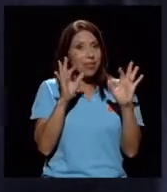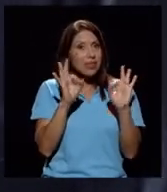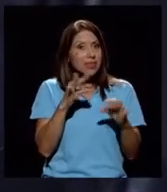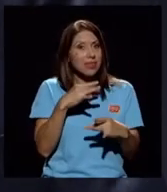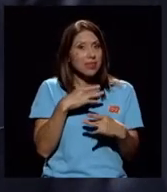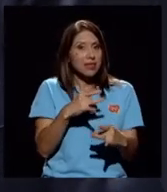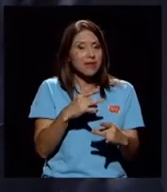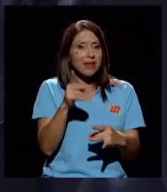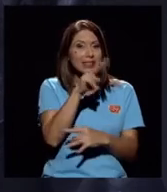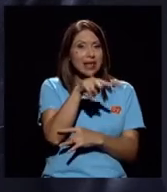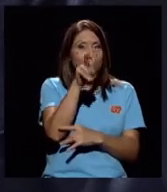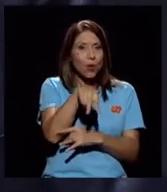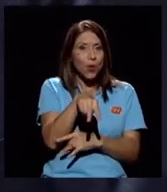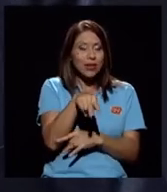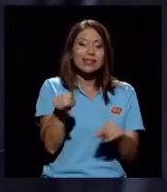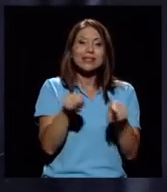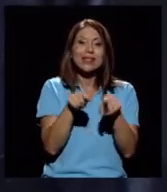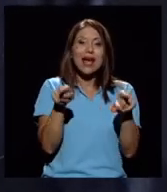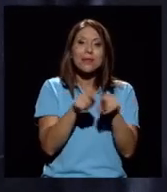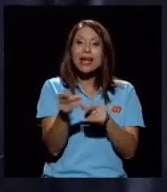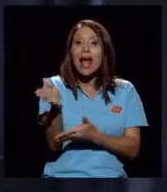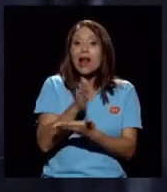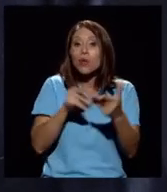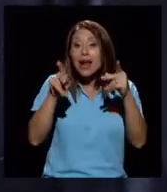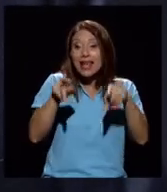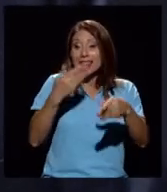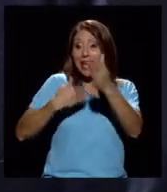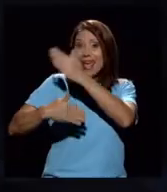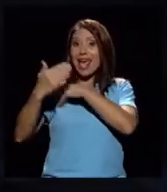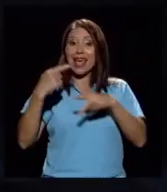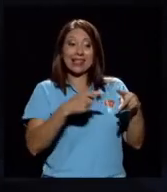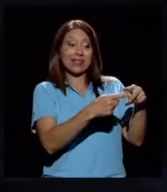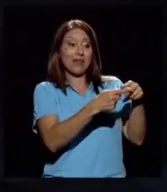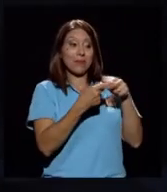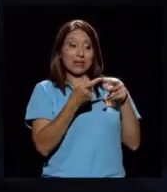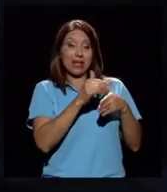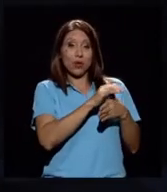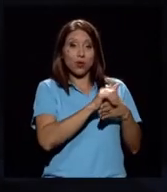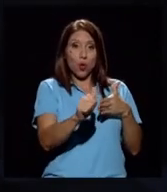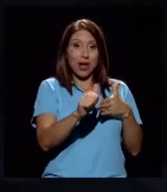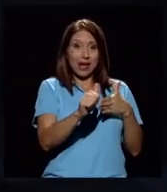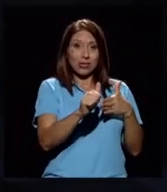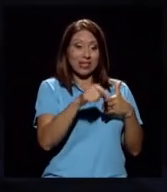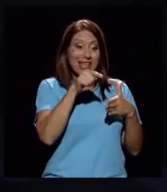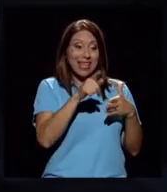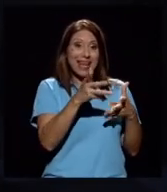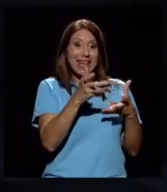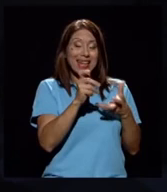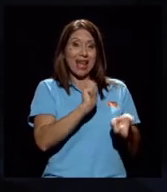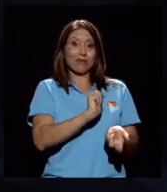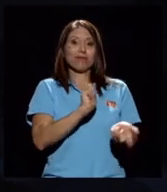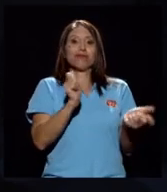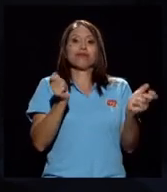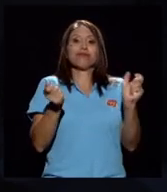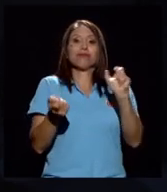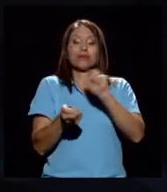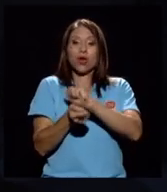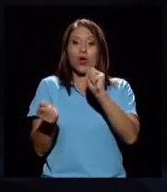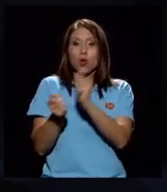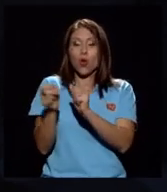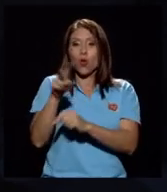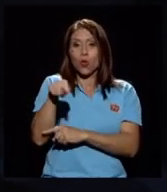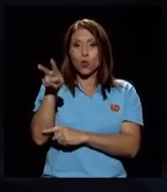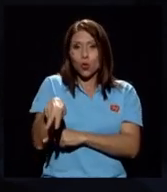alguna gente que tenía deudas en dólares y pensaba colonizar es decir pagar comprar dólares